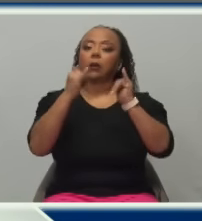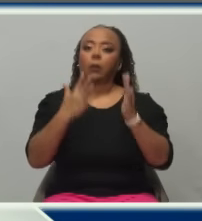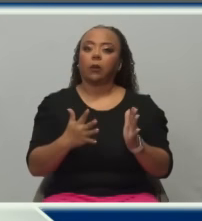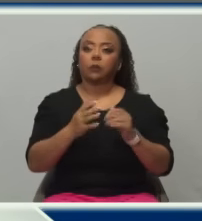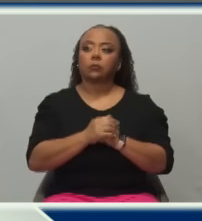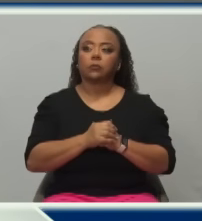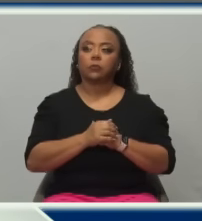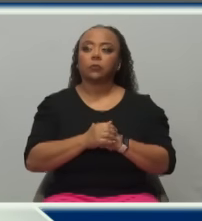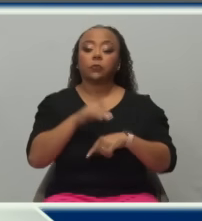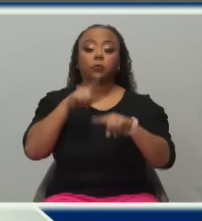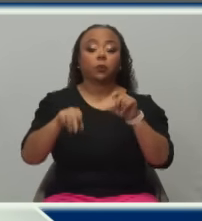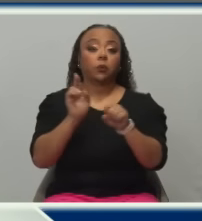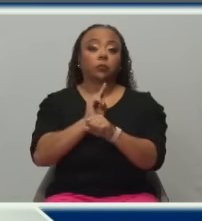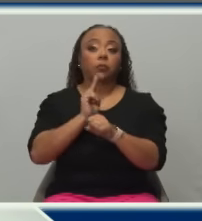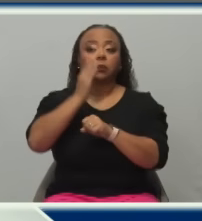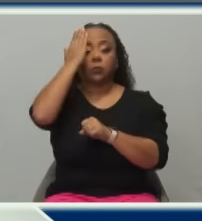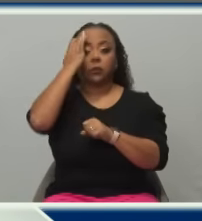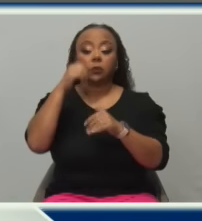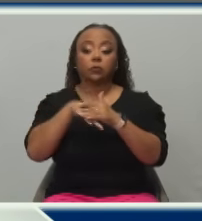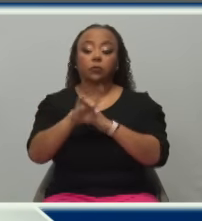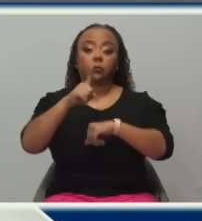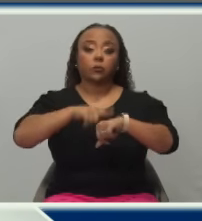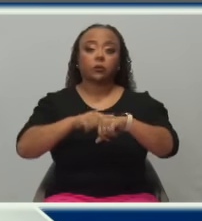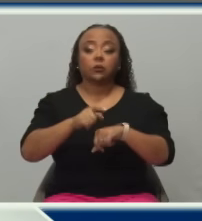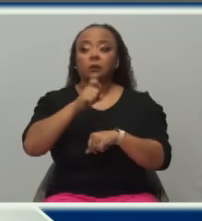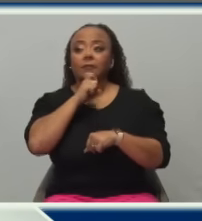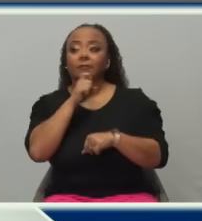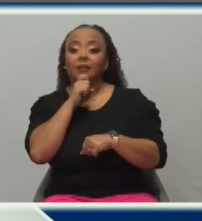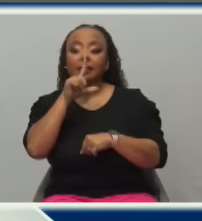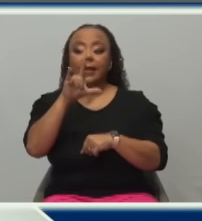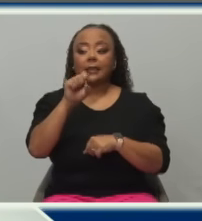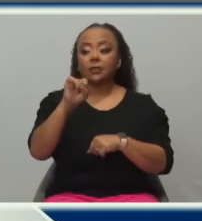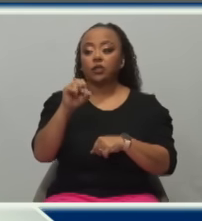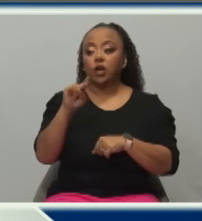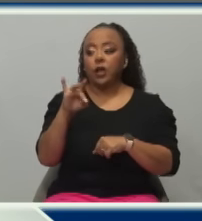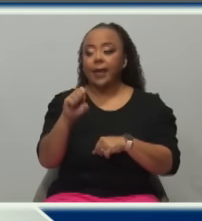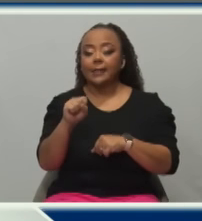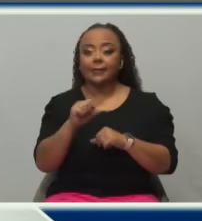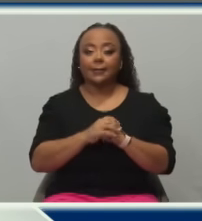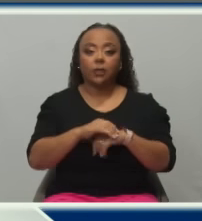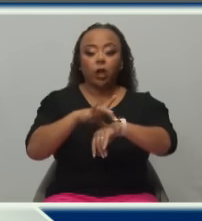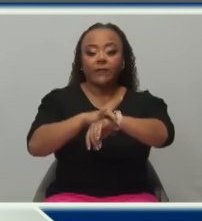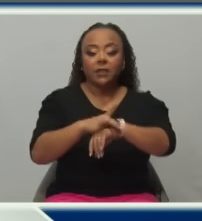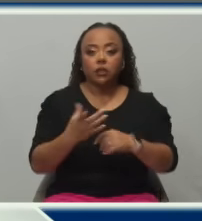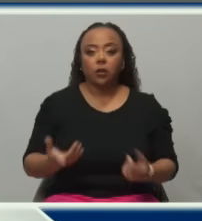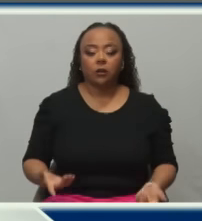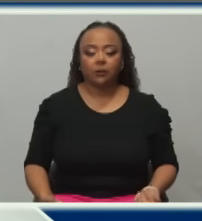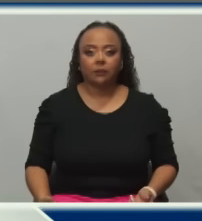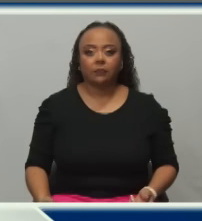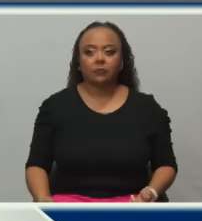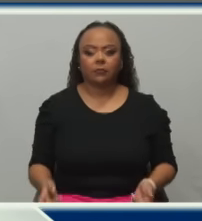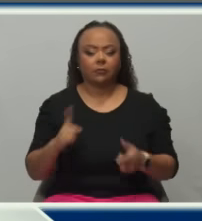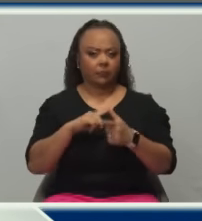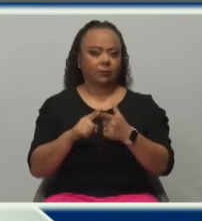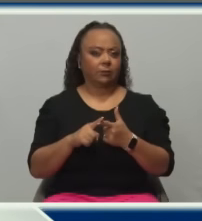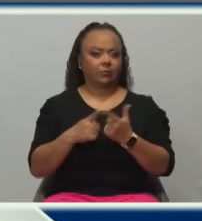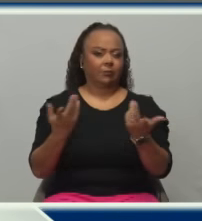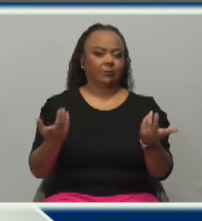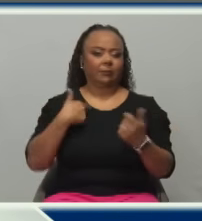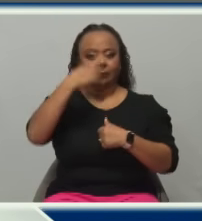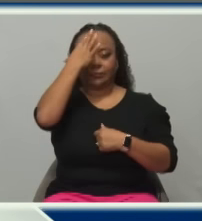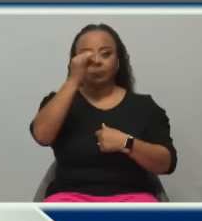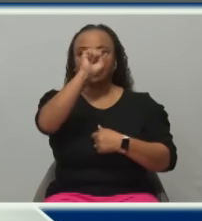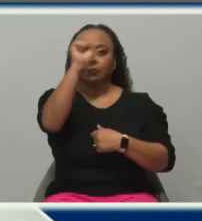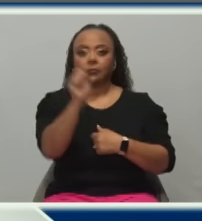que casi no lo puedo usar porque entró en una etapa difícil de lesiones de tobillo Eh entonces Yo creo que esa